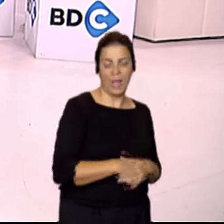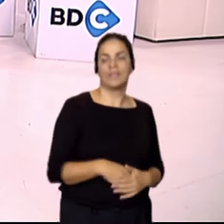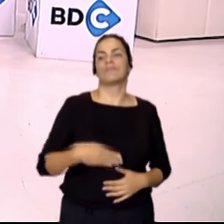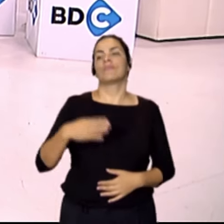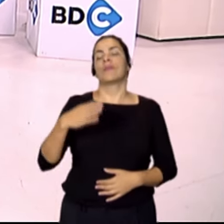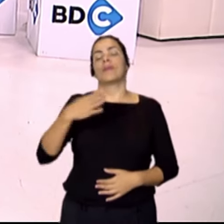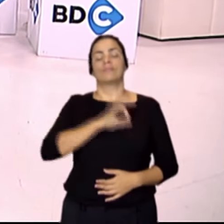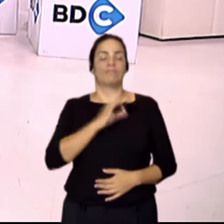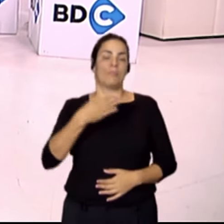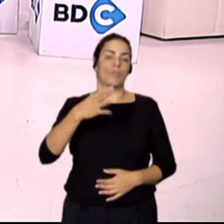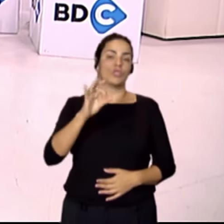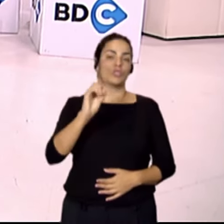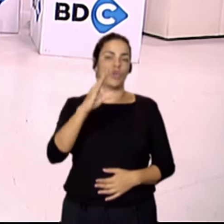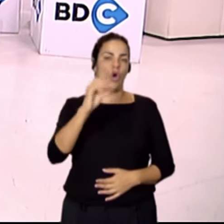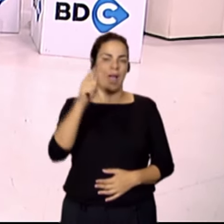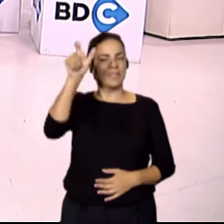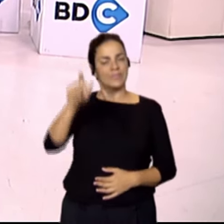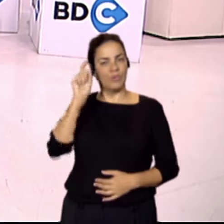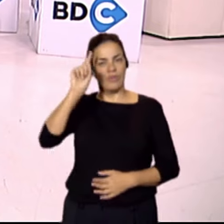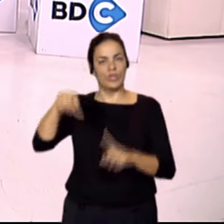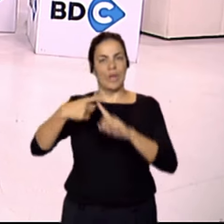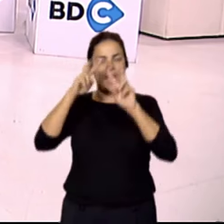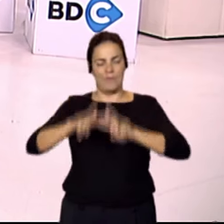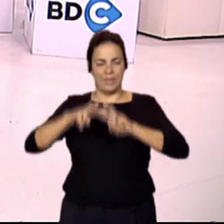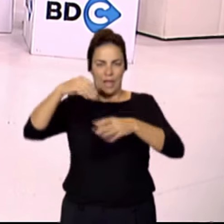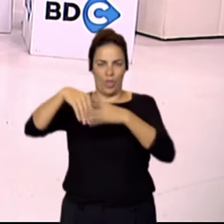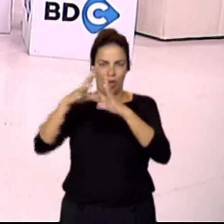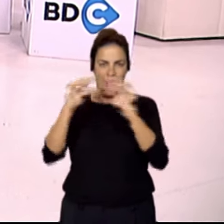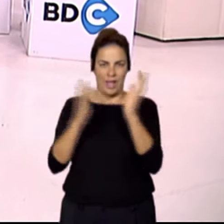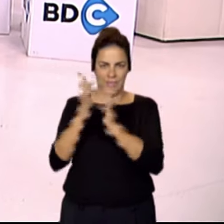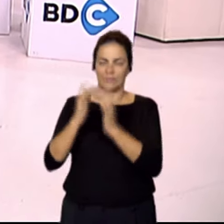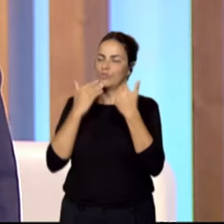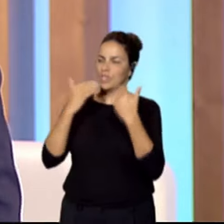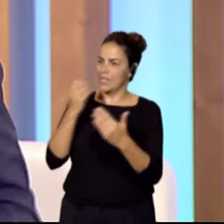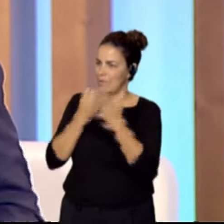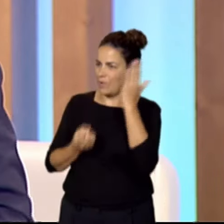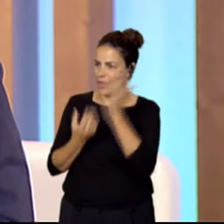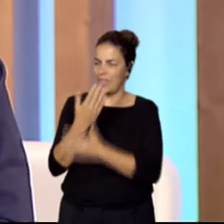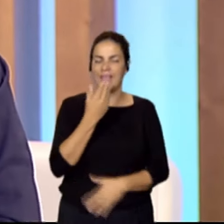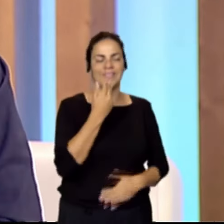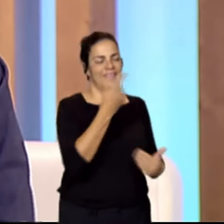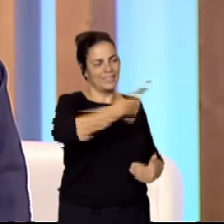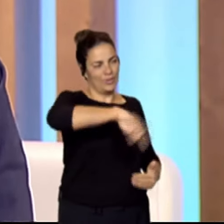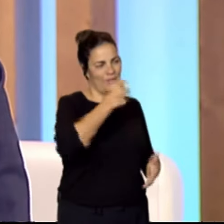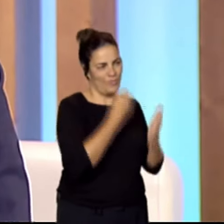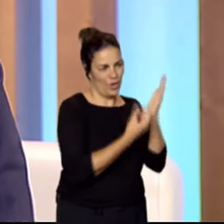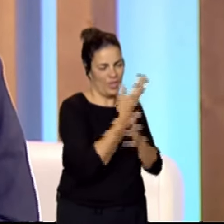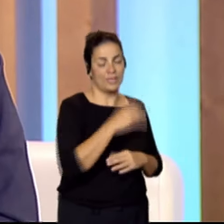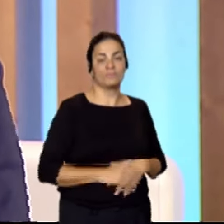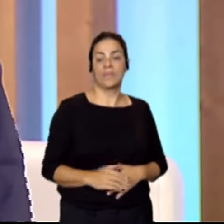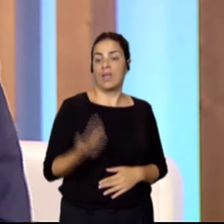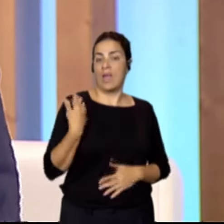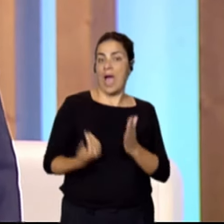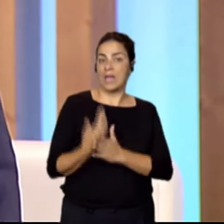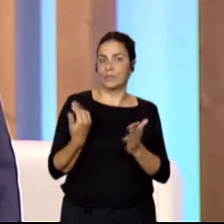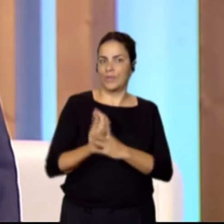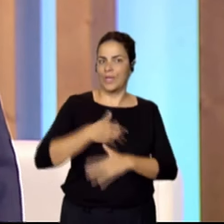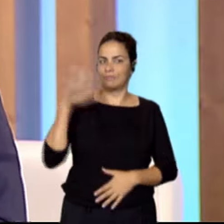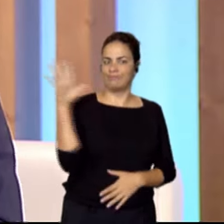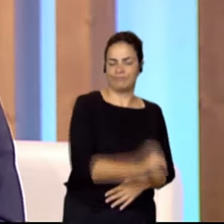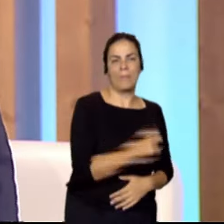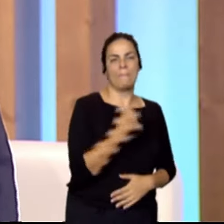gracias muy buenos días gracias a ustedes Buenos días bueno Y hace unos días se interceptan más de 100